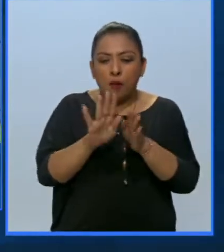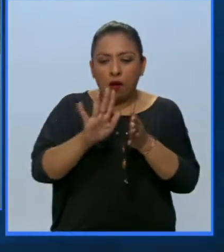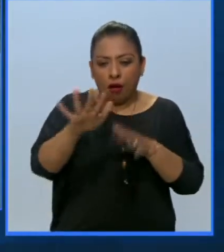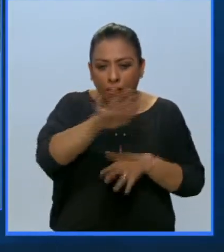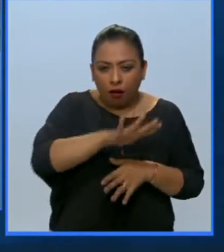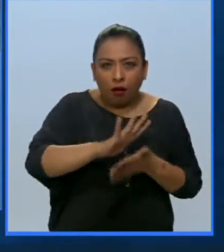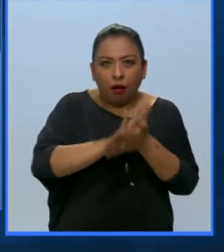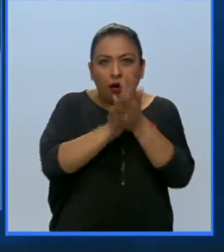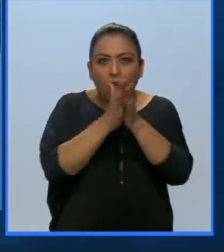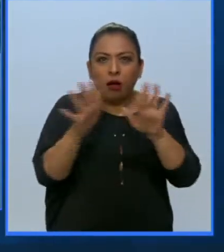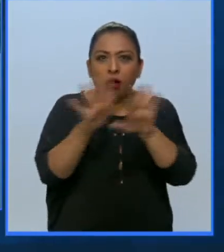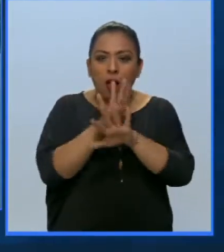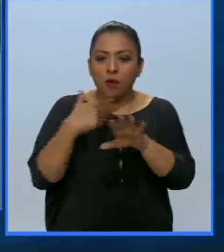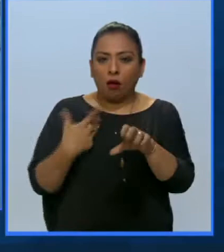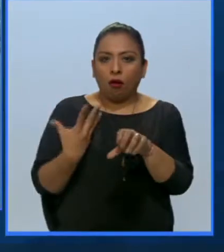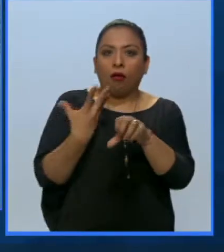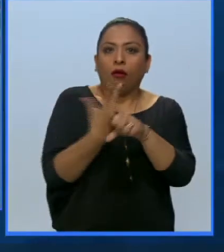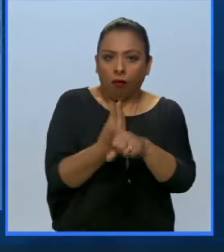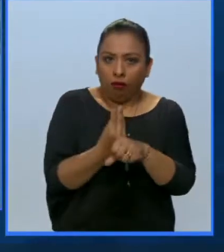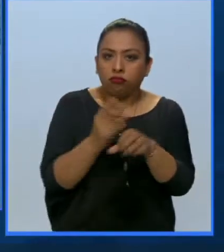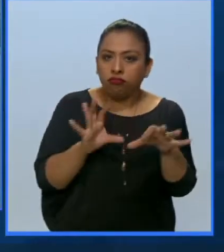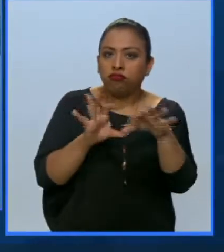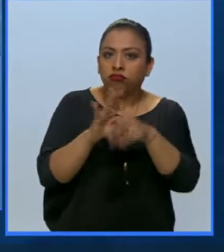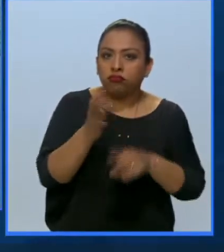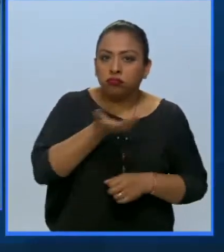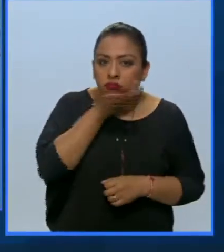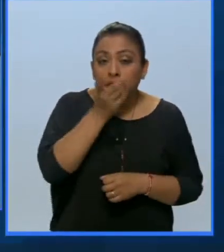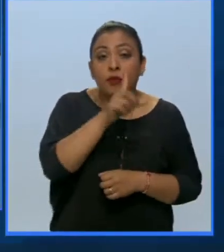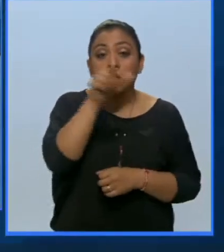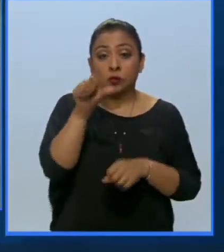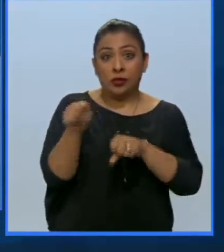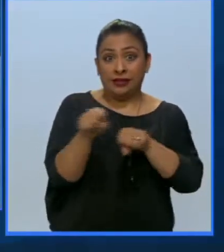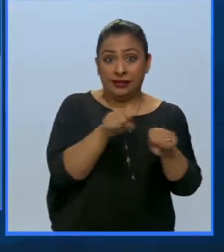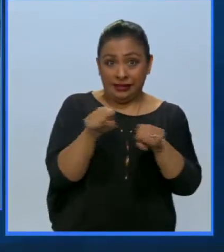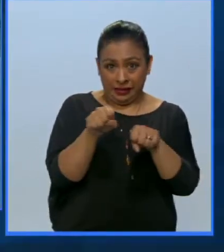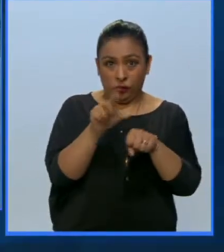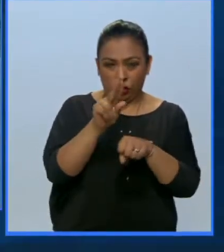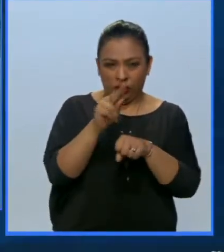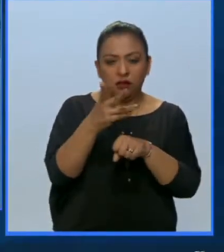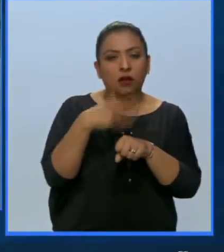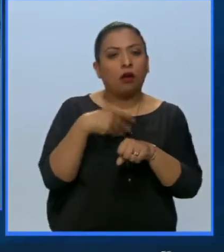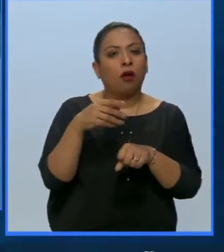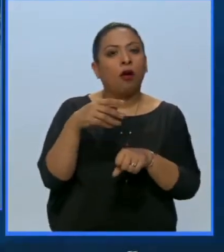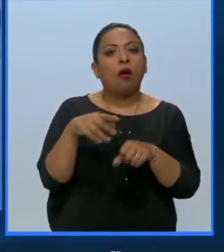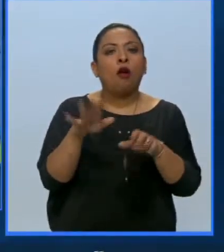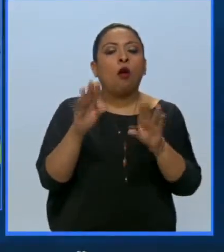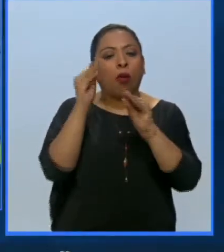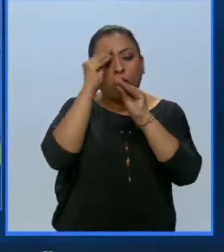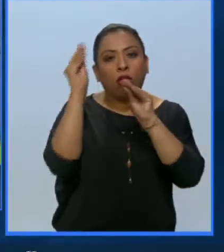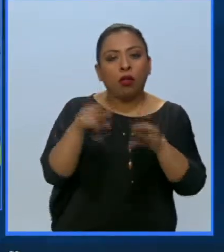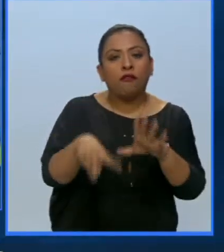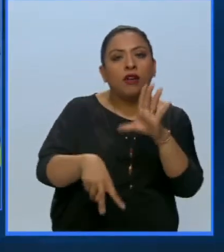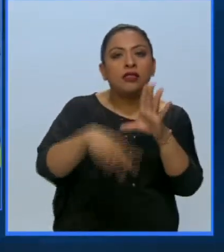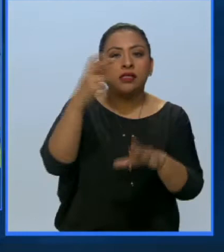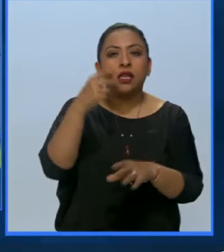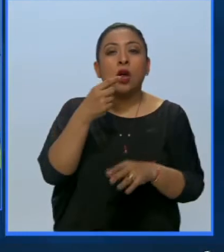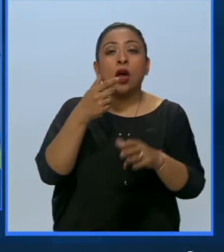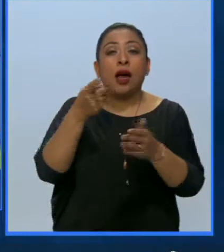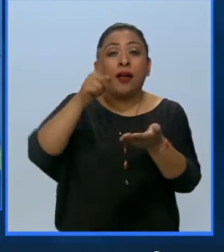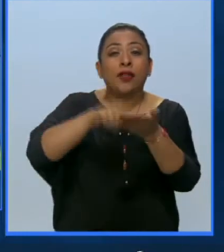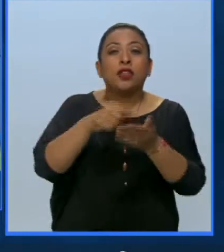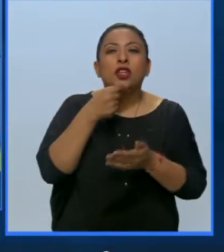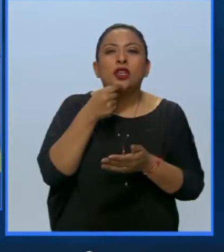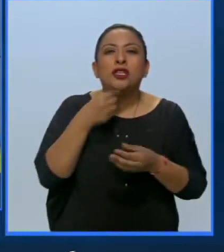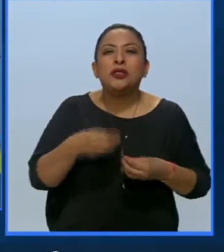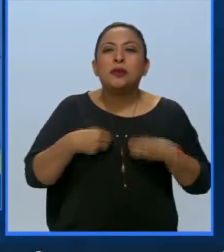cambiando y la gente se adapta a él. De ahí, después del terremoto, la casa queda abandonada. Hay niños de la calle que viven ahí, que se van a enfrentar